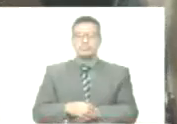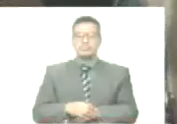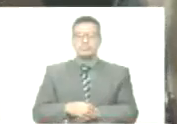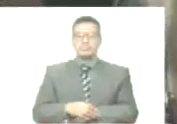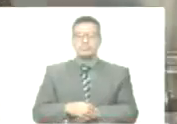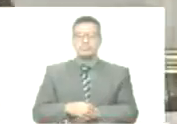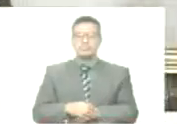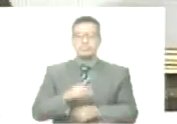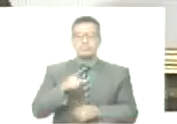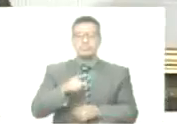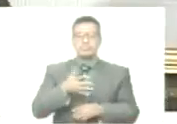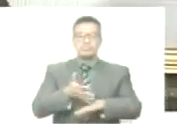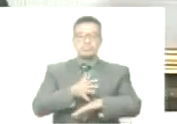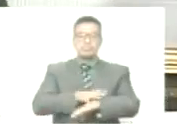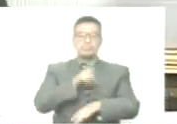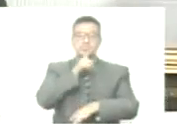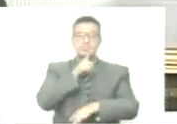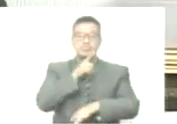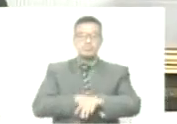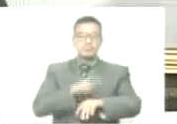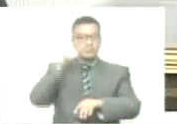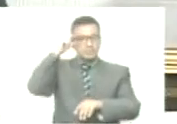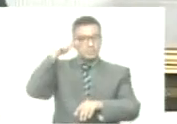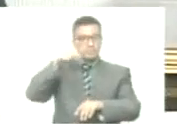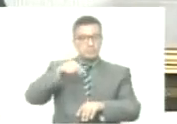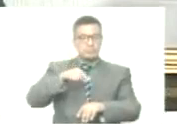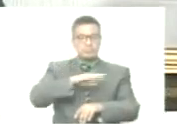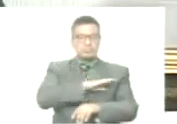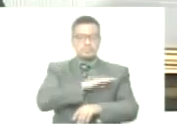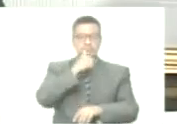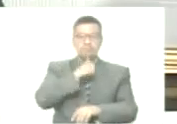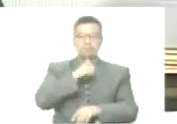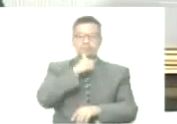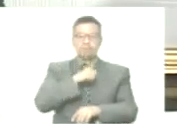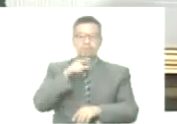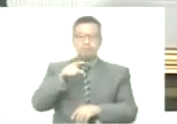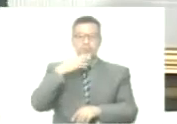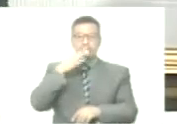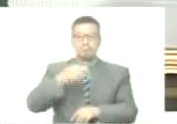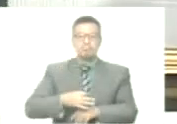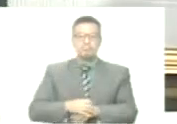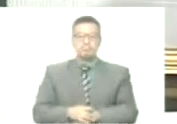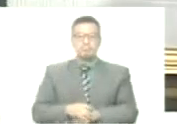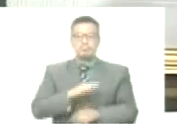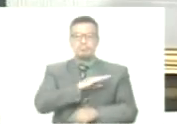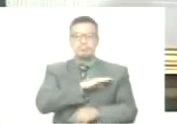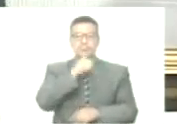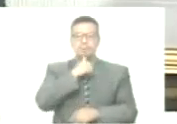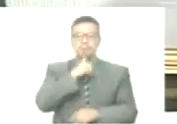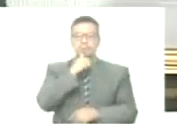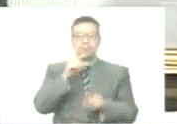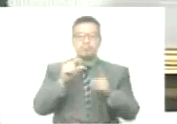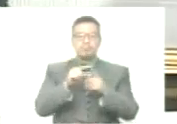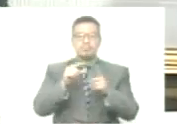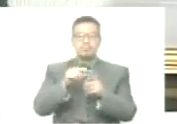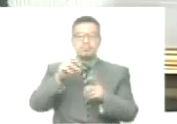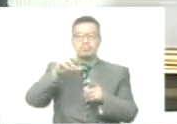Es una pésima idea que justamente hoy pongan a prueba mi paciencia, diputado Rondero. Tiene la palabra, diputado